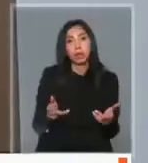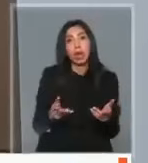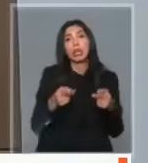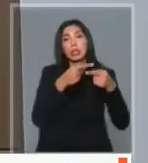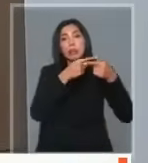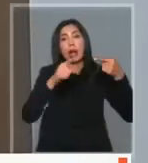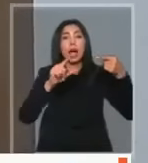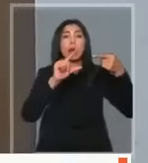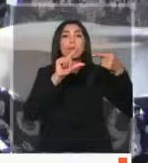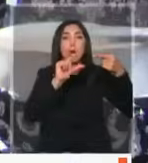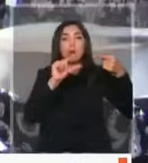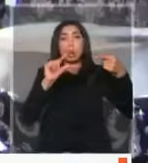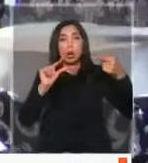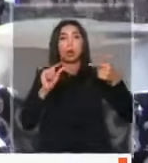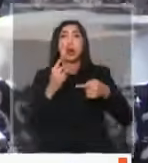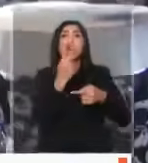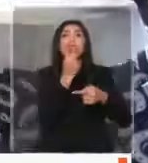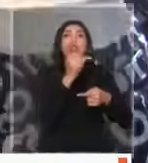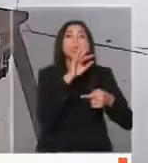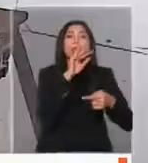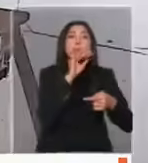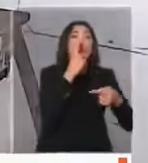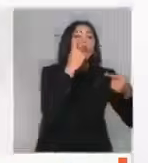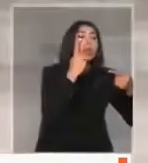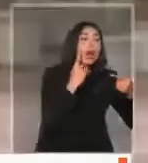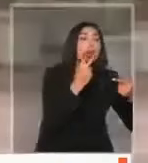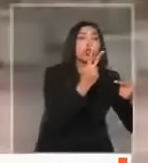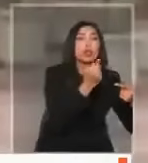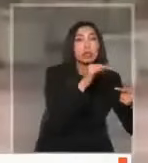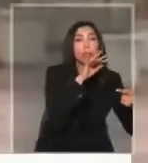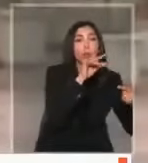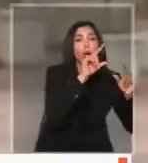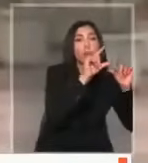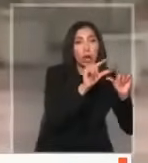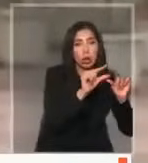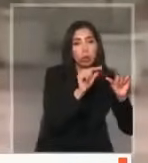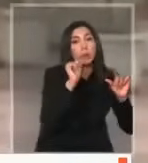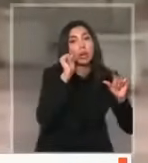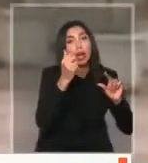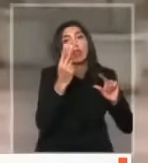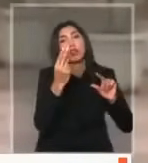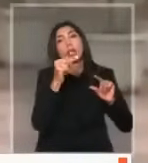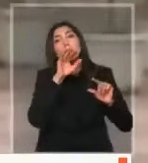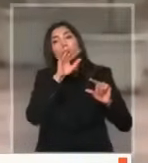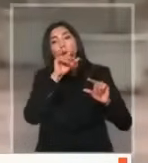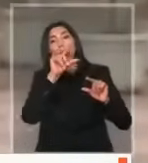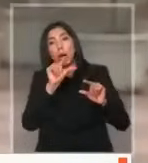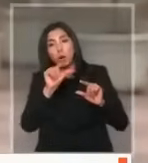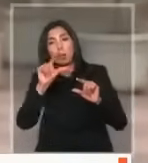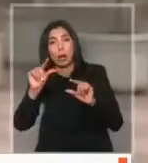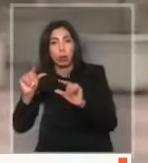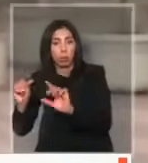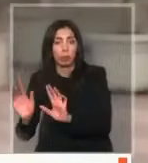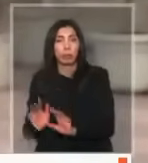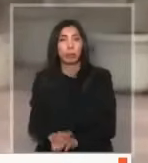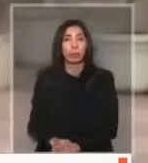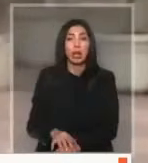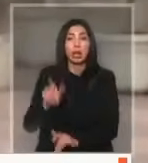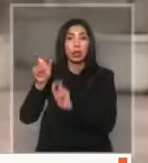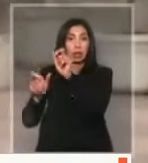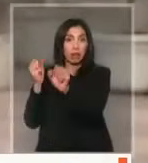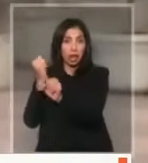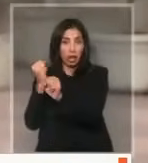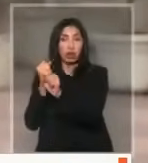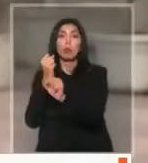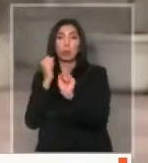semana, es decir, 12 minutos menos de lunes a viernes. Existe la facultad por parte de los trabajadores de presentar una denuncia a la Dirección